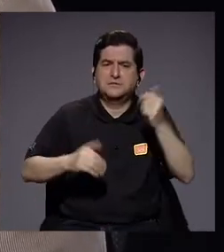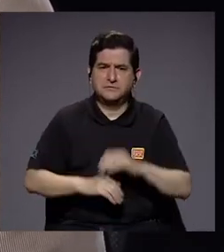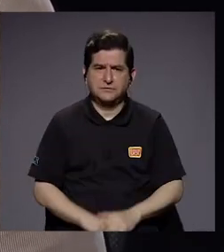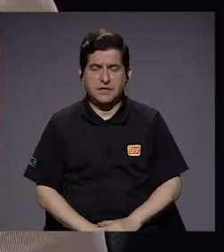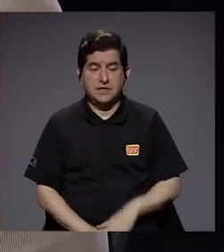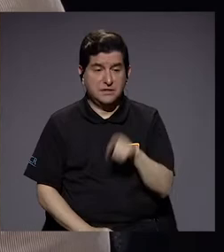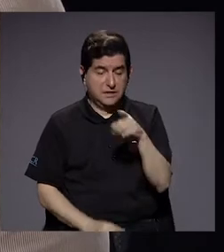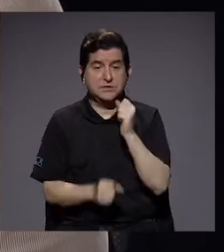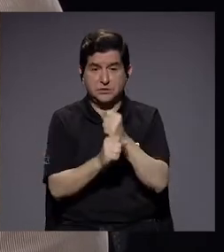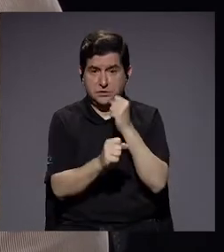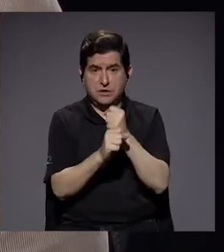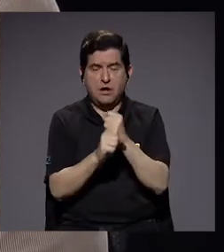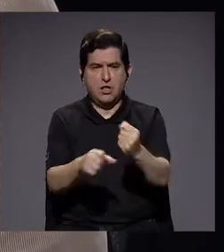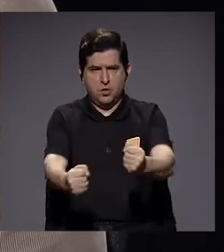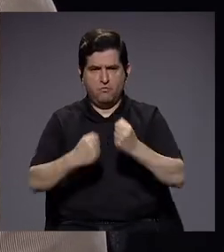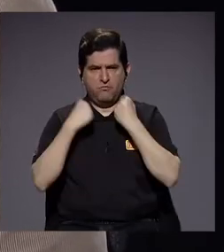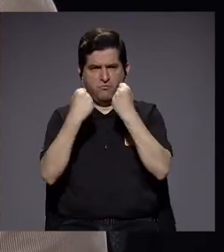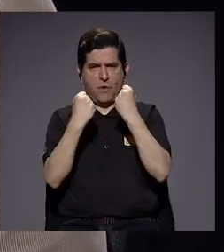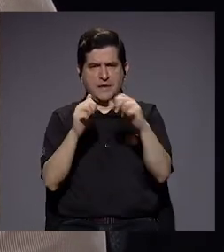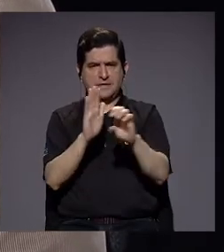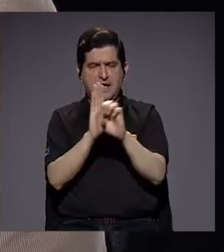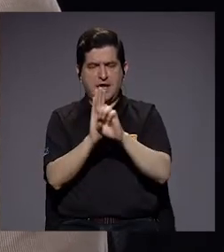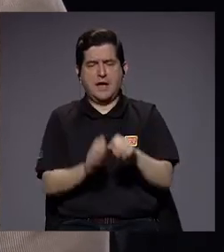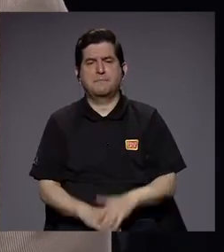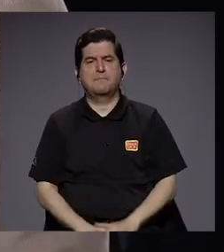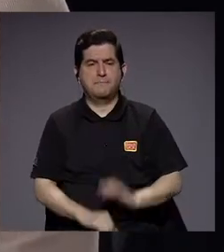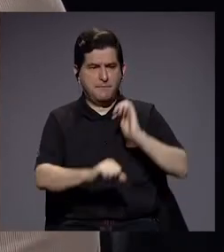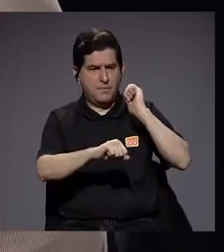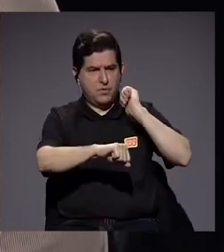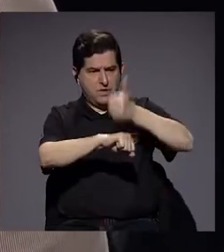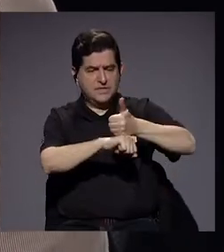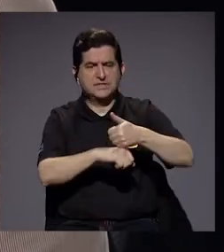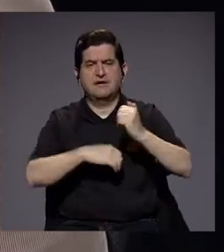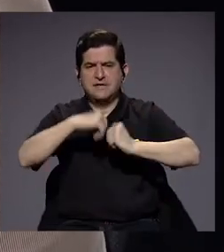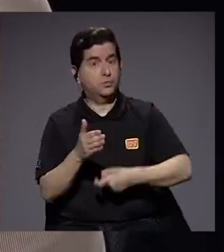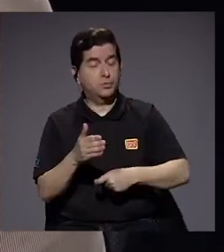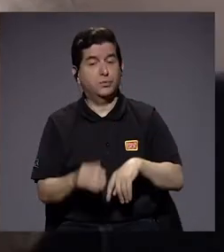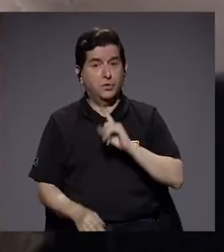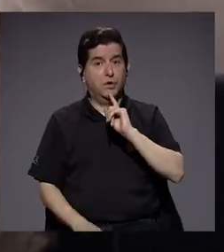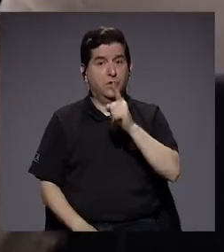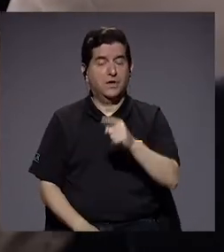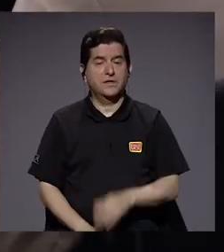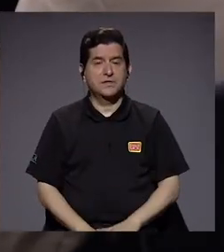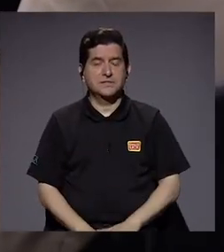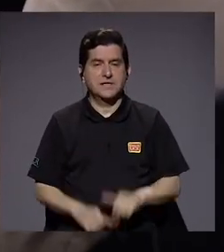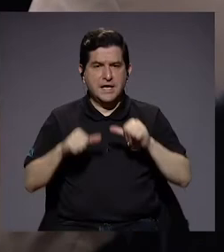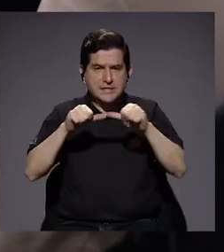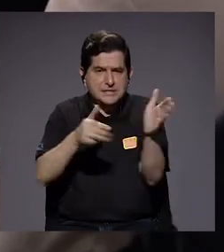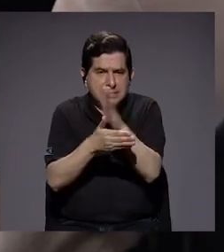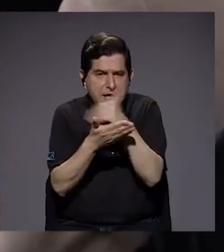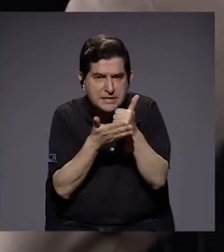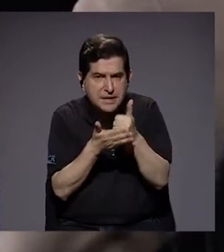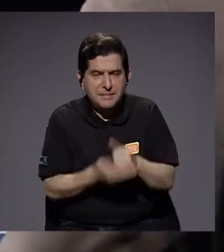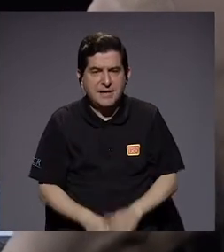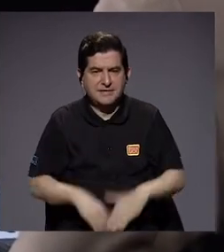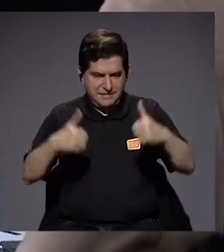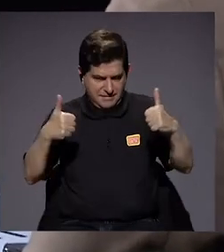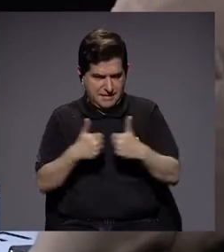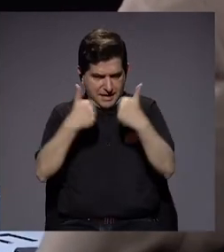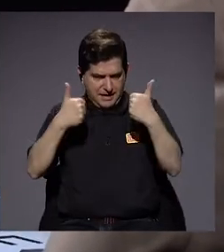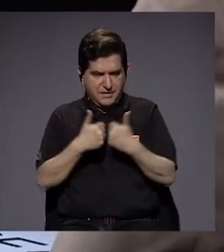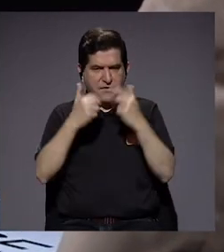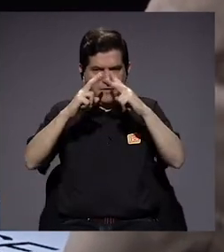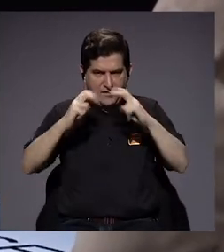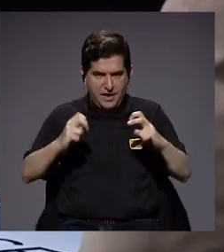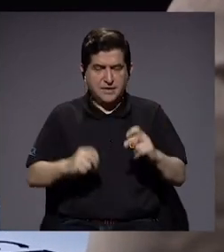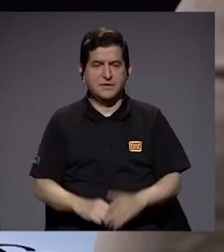implementación de infraestructura, que hay que también acompañarlo al Poder Ejecutivo en ese tema, ¿verdad? Para el otro bloque iríamos sobre esos desafíos